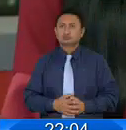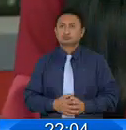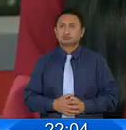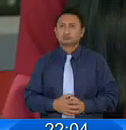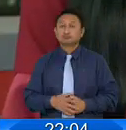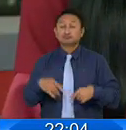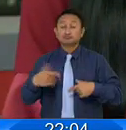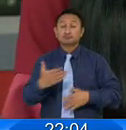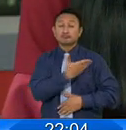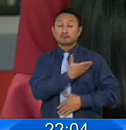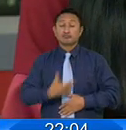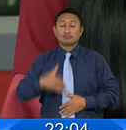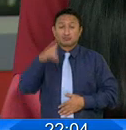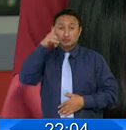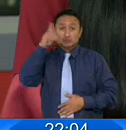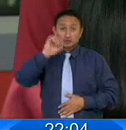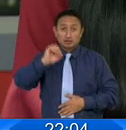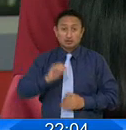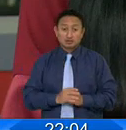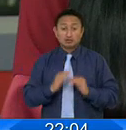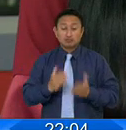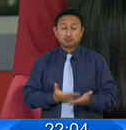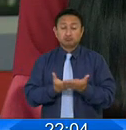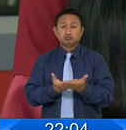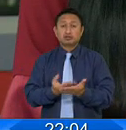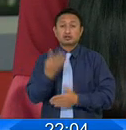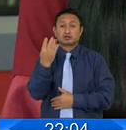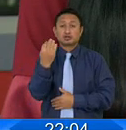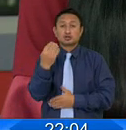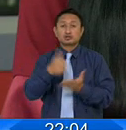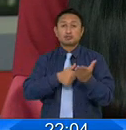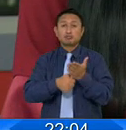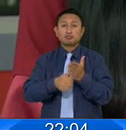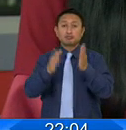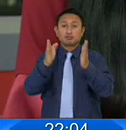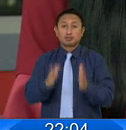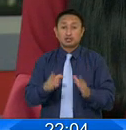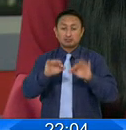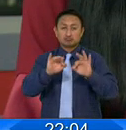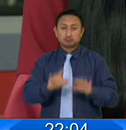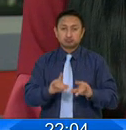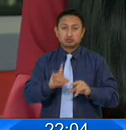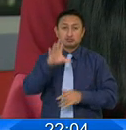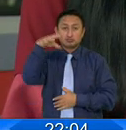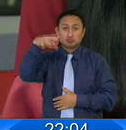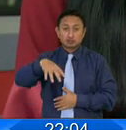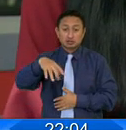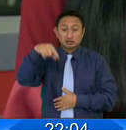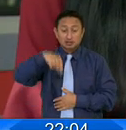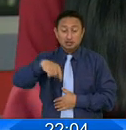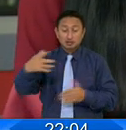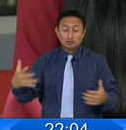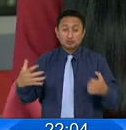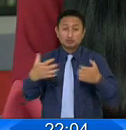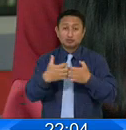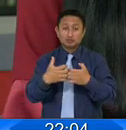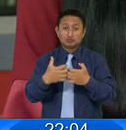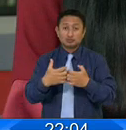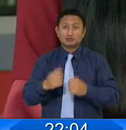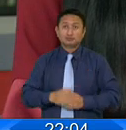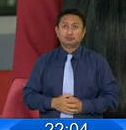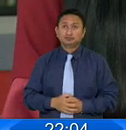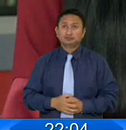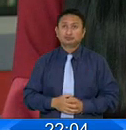El presidente electo Guillermo Lasso presentó a 14 ministros y secretarios de Estado que serán parte de su